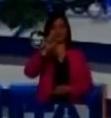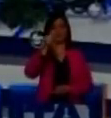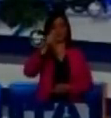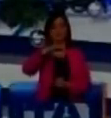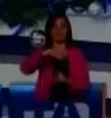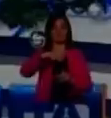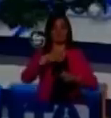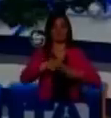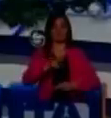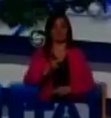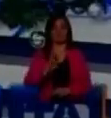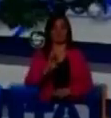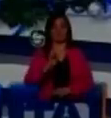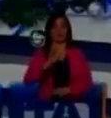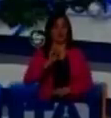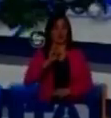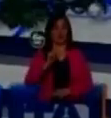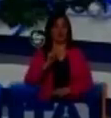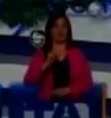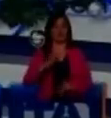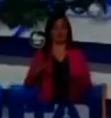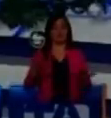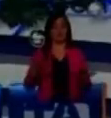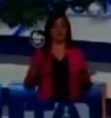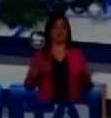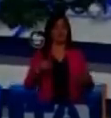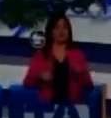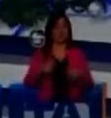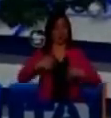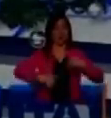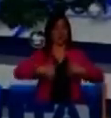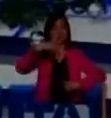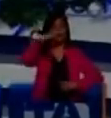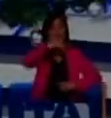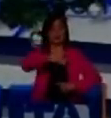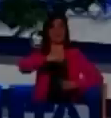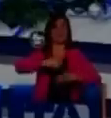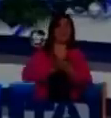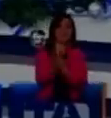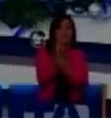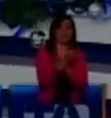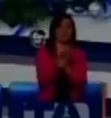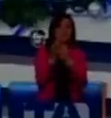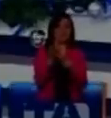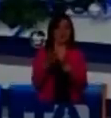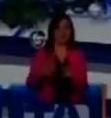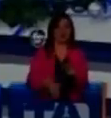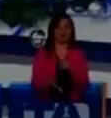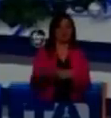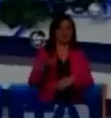ha quedado completamente desolado, a pesar de que tiene pues juegos infantiles nuevos y también una serie de canchas